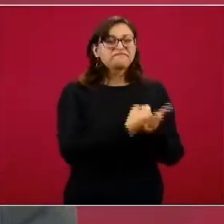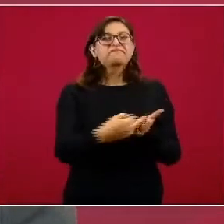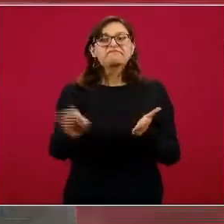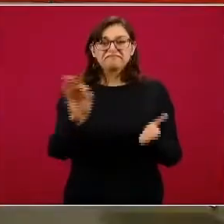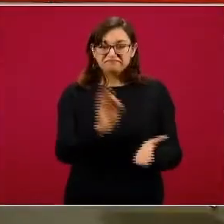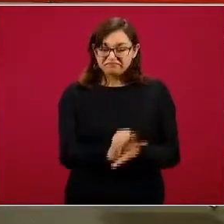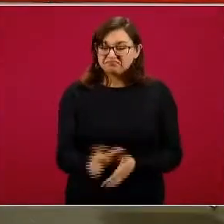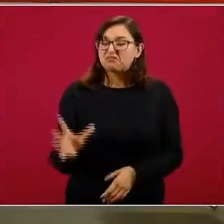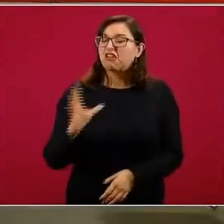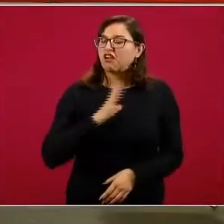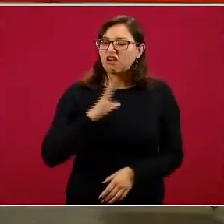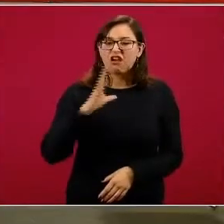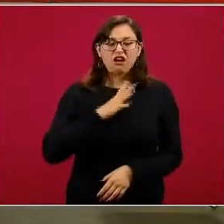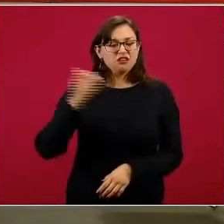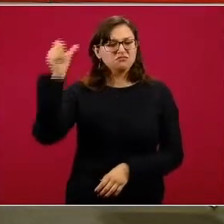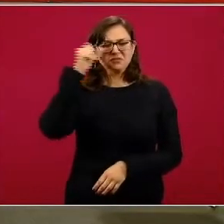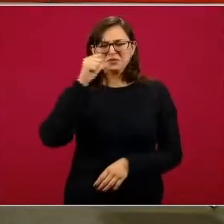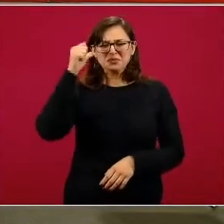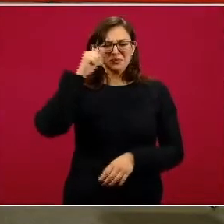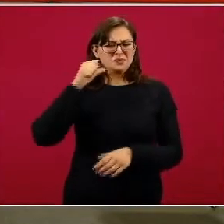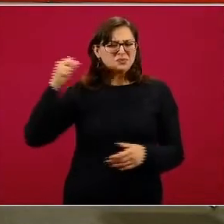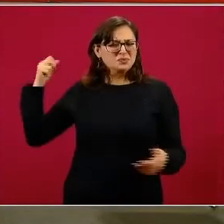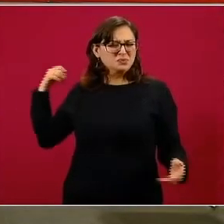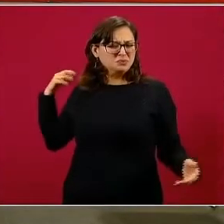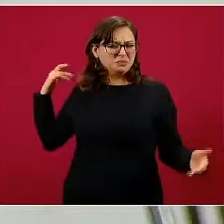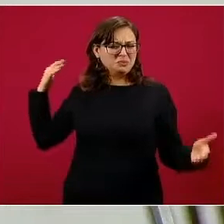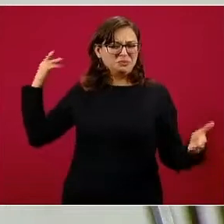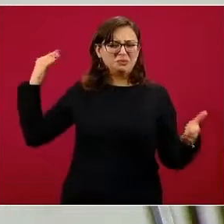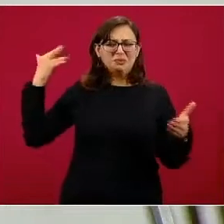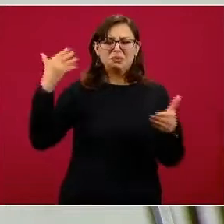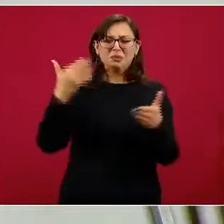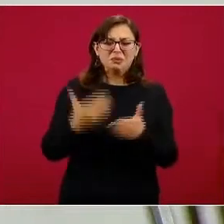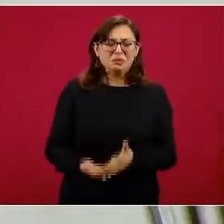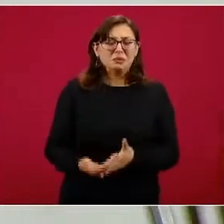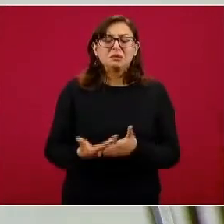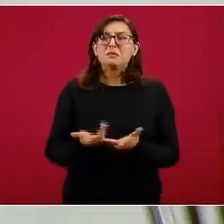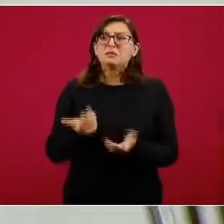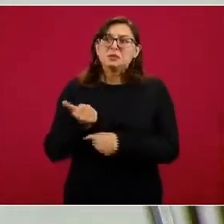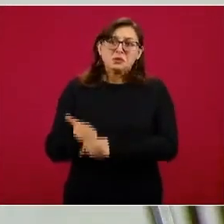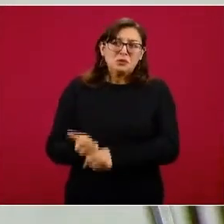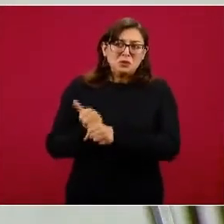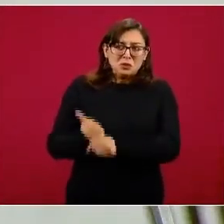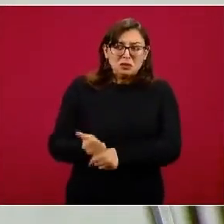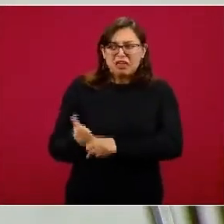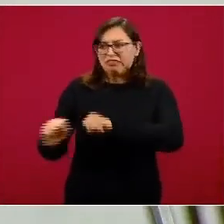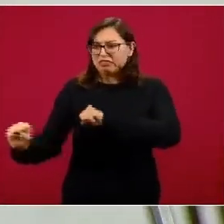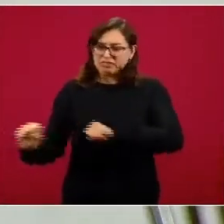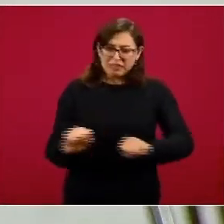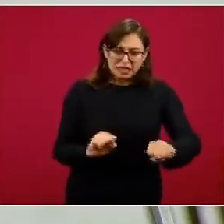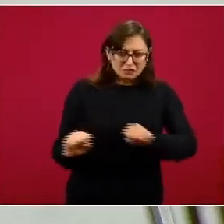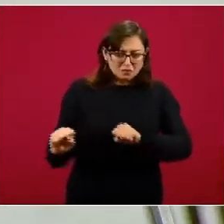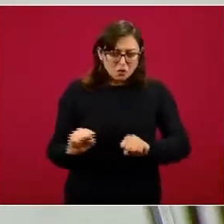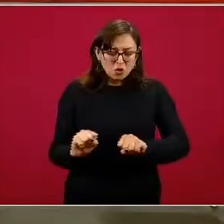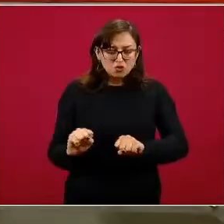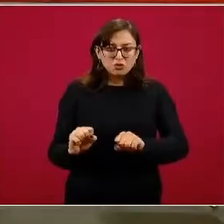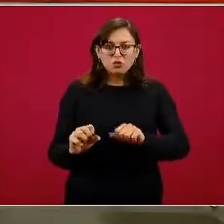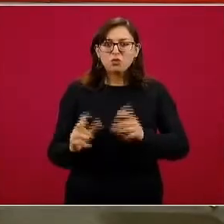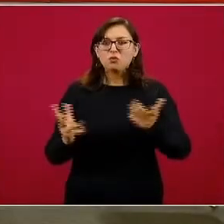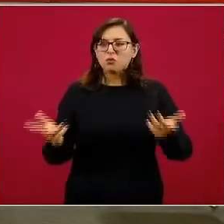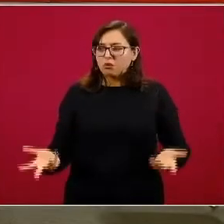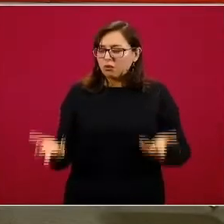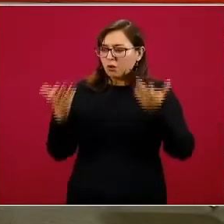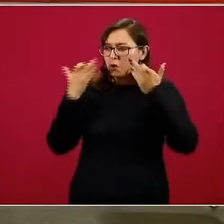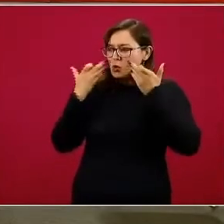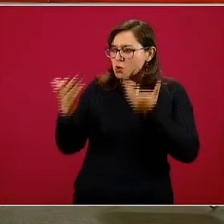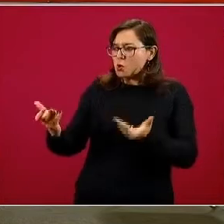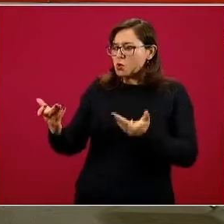manifestado en otras desgracias, en los terremotos que han asolado a nuestro país. Se ha hecho evidente la